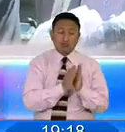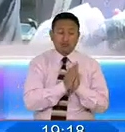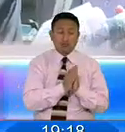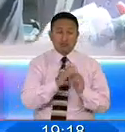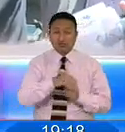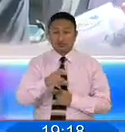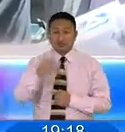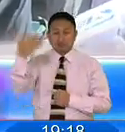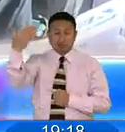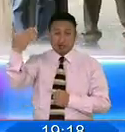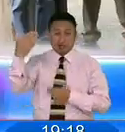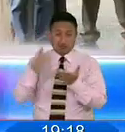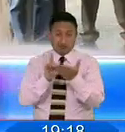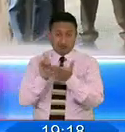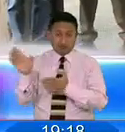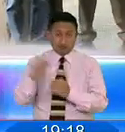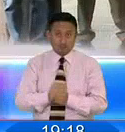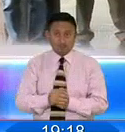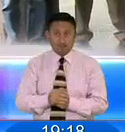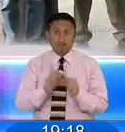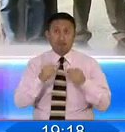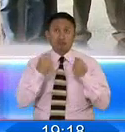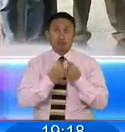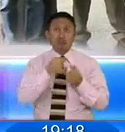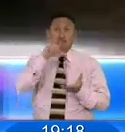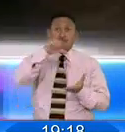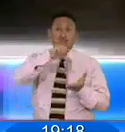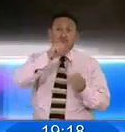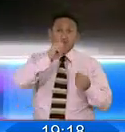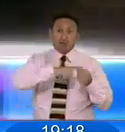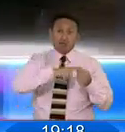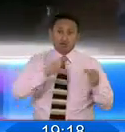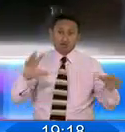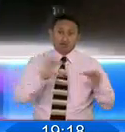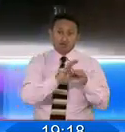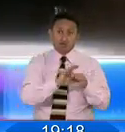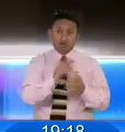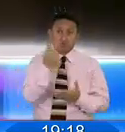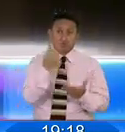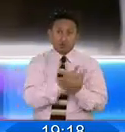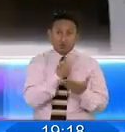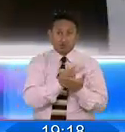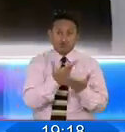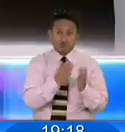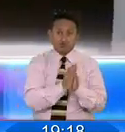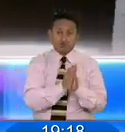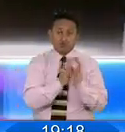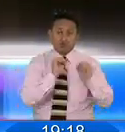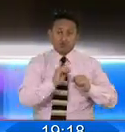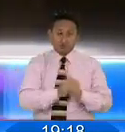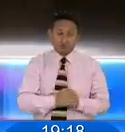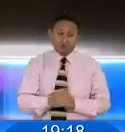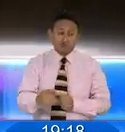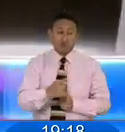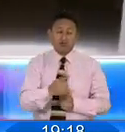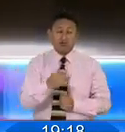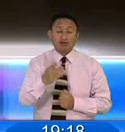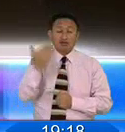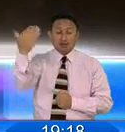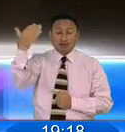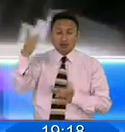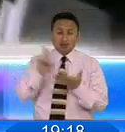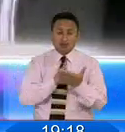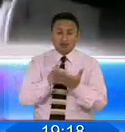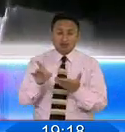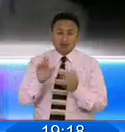Jorge Yunda. Esta vez el colectivo Quito Unido presentó por segunda ocasión una solicitud para que se trate la remoción del burgomaestre